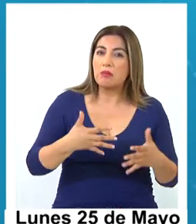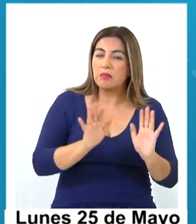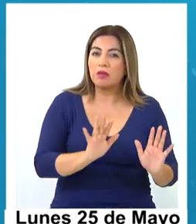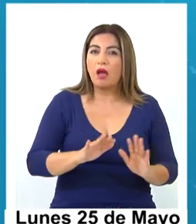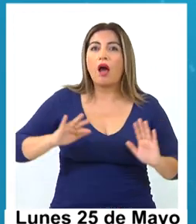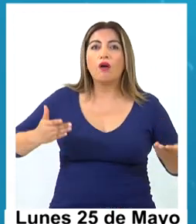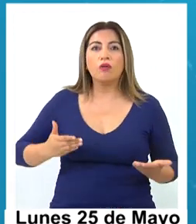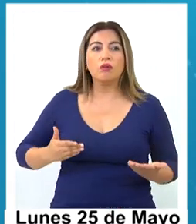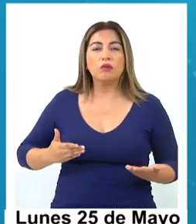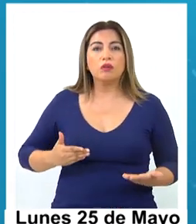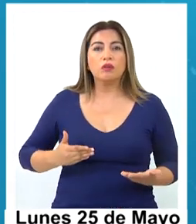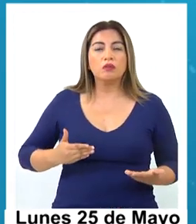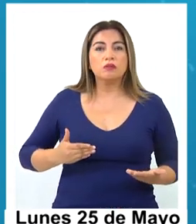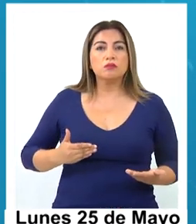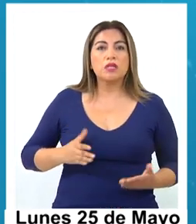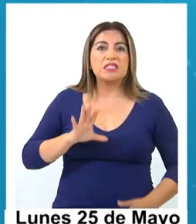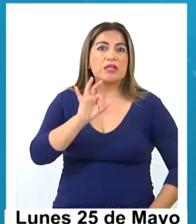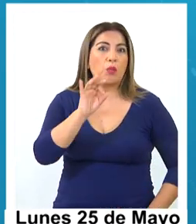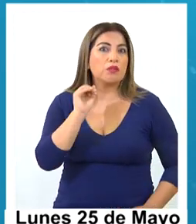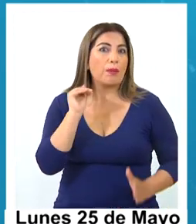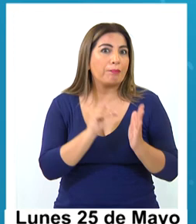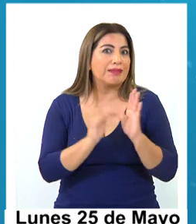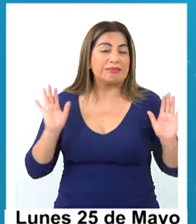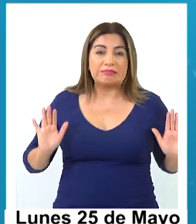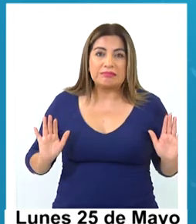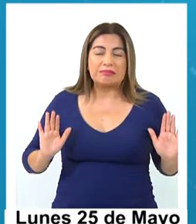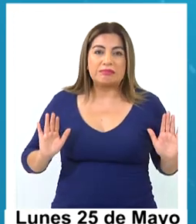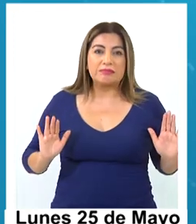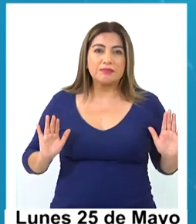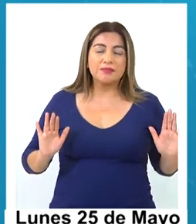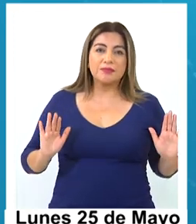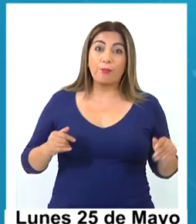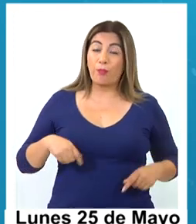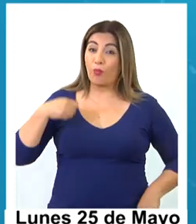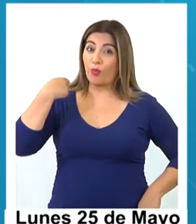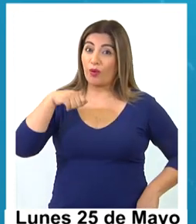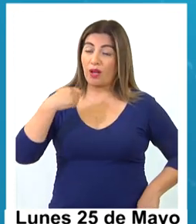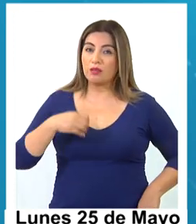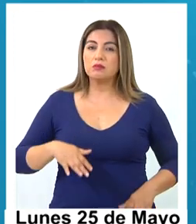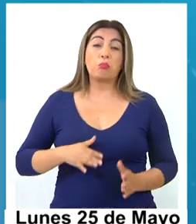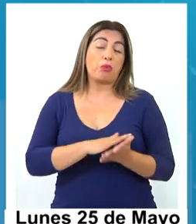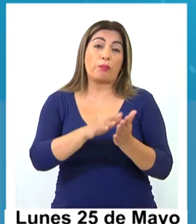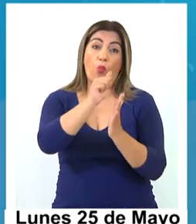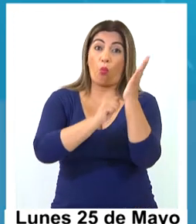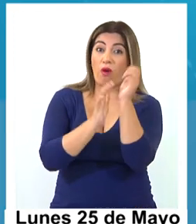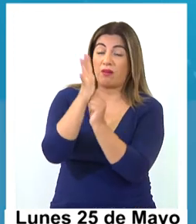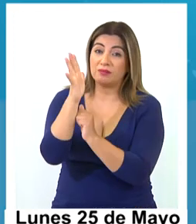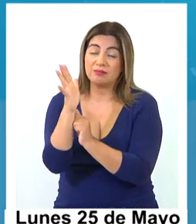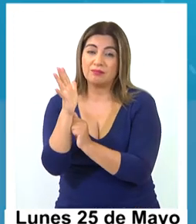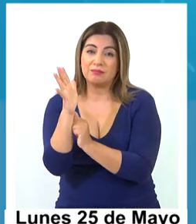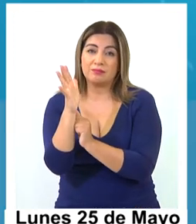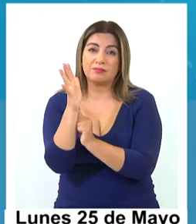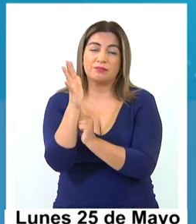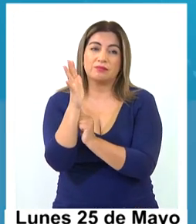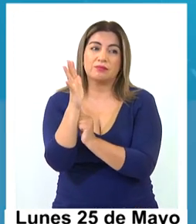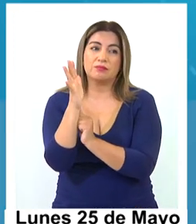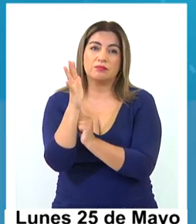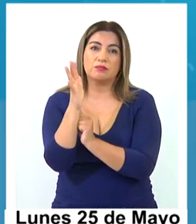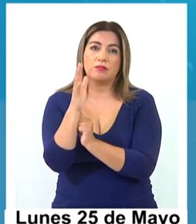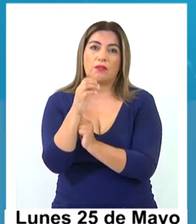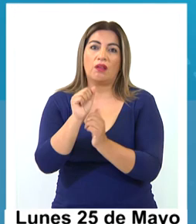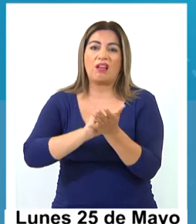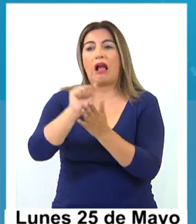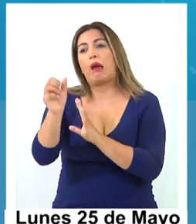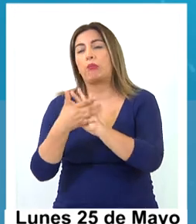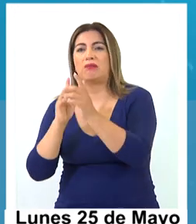pesos 10 mil pesos ahora fácilmente la puedes comprar en 50 mil los guantes una caja de guante que nosotros que